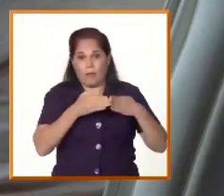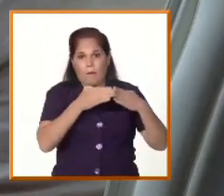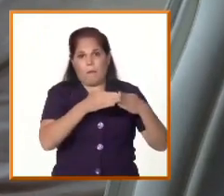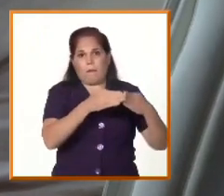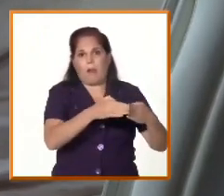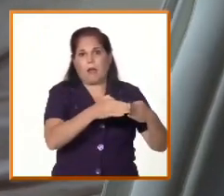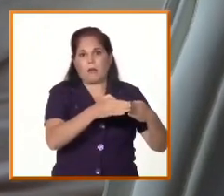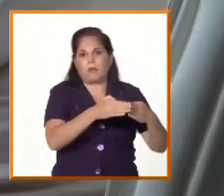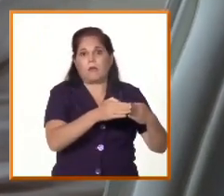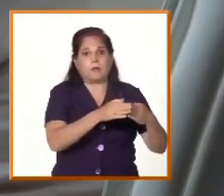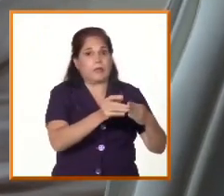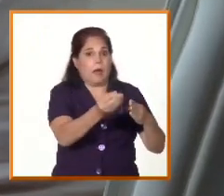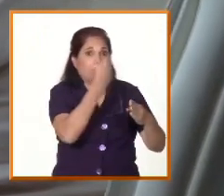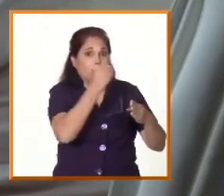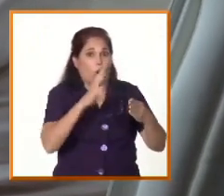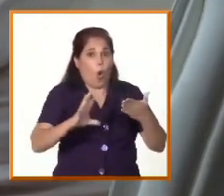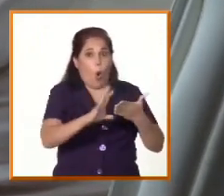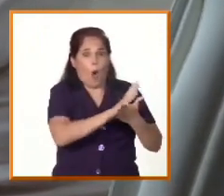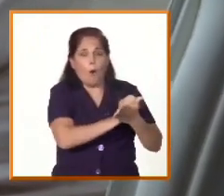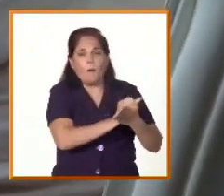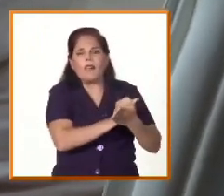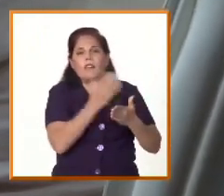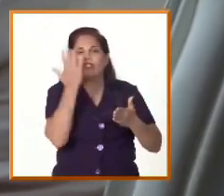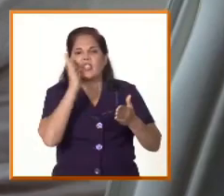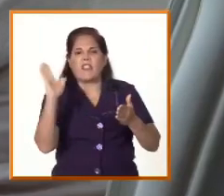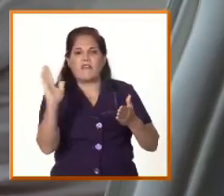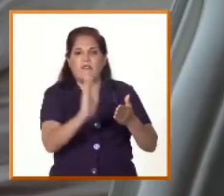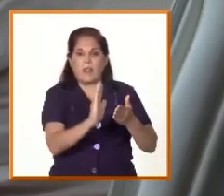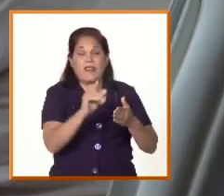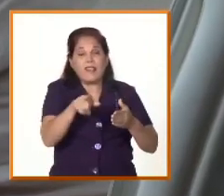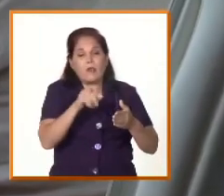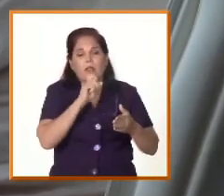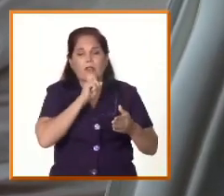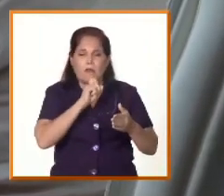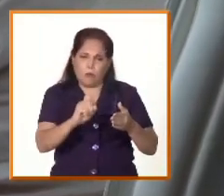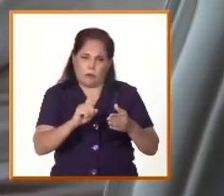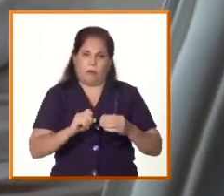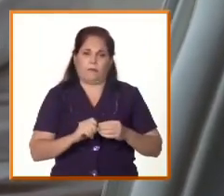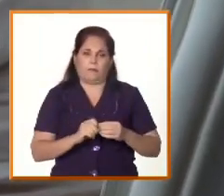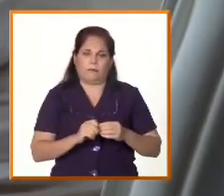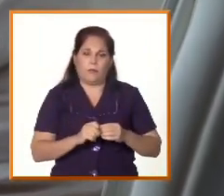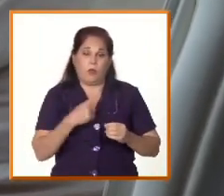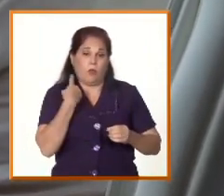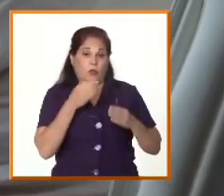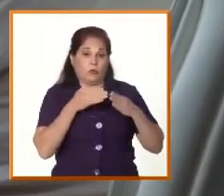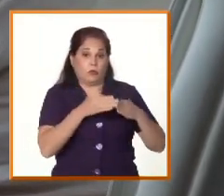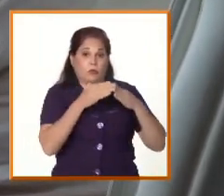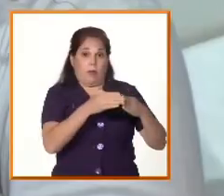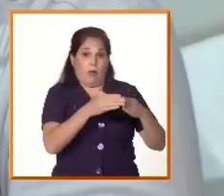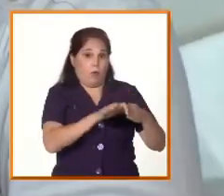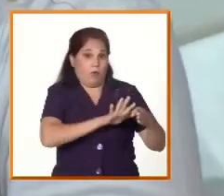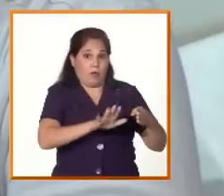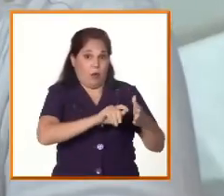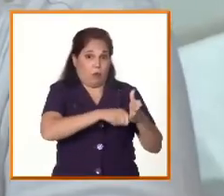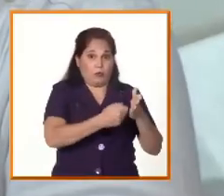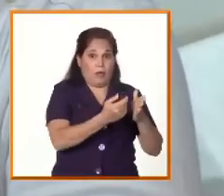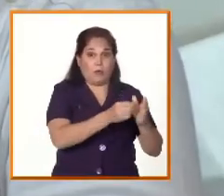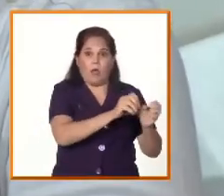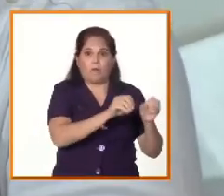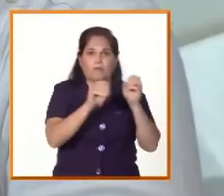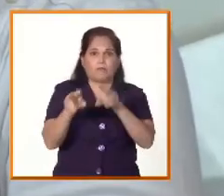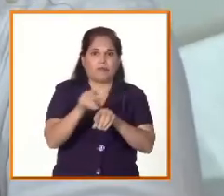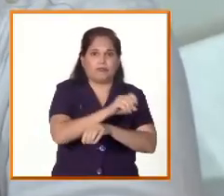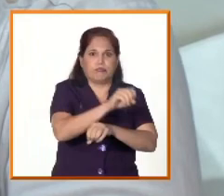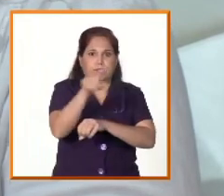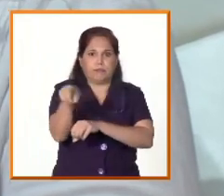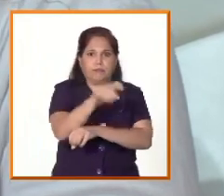que compramos al que va a garantizar la ha habido dificultad nosotros tenemos dos puertos